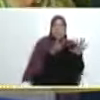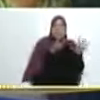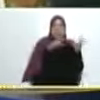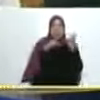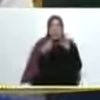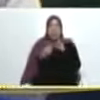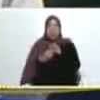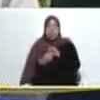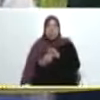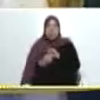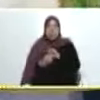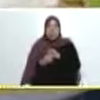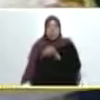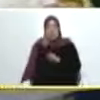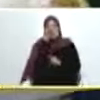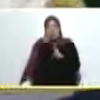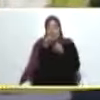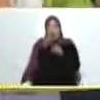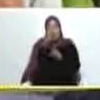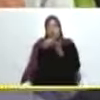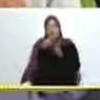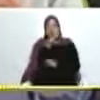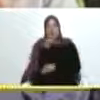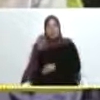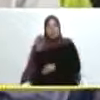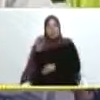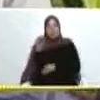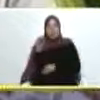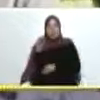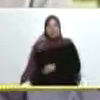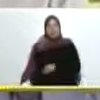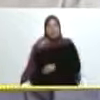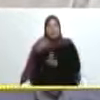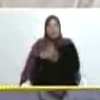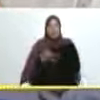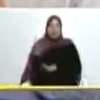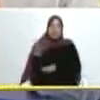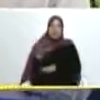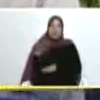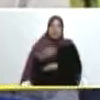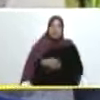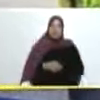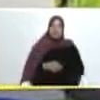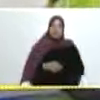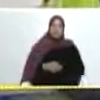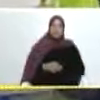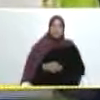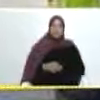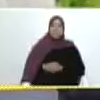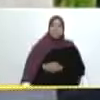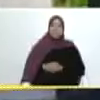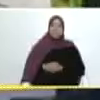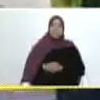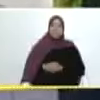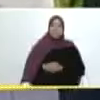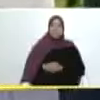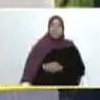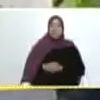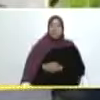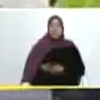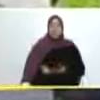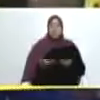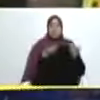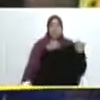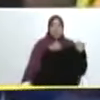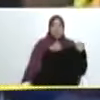para el año con mira al 2030, tiene que ver justamente con eso. Bueno, presidente, cuando hablamos de un responsable que es el